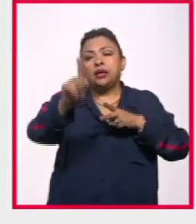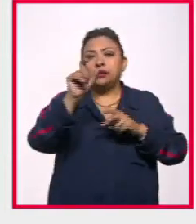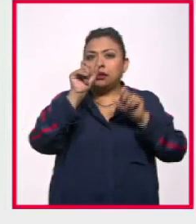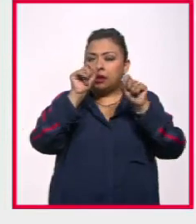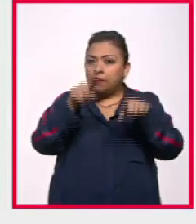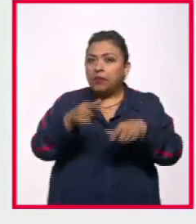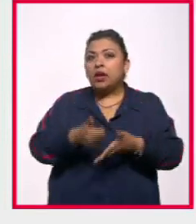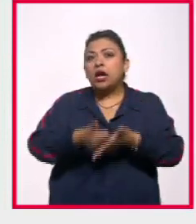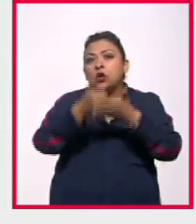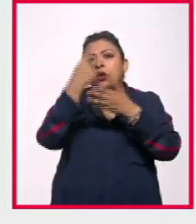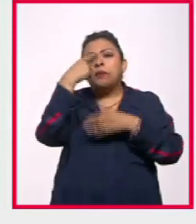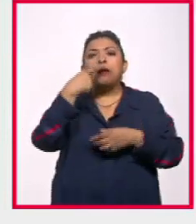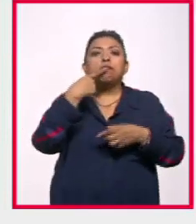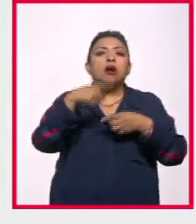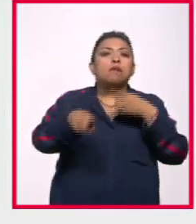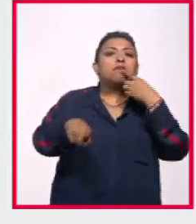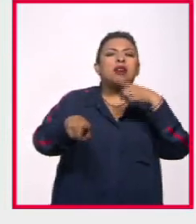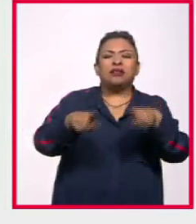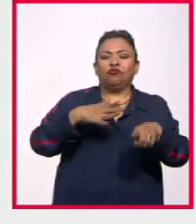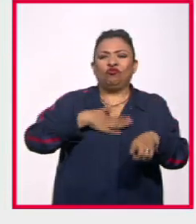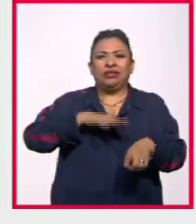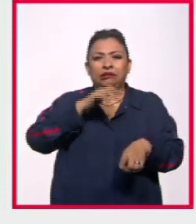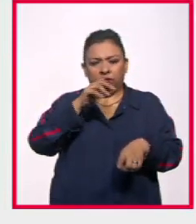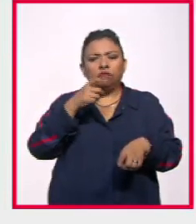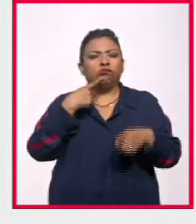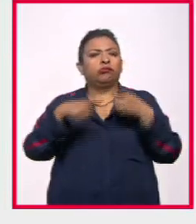también sirve para denunciar injusticias, ¿no?